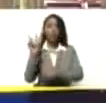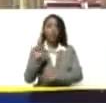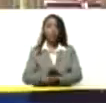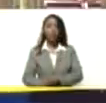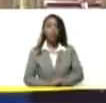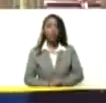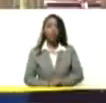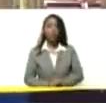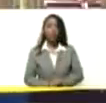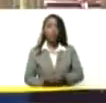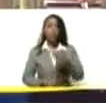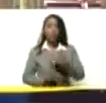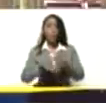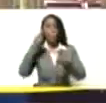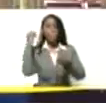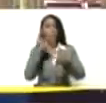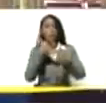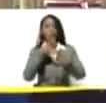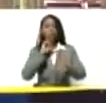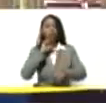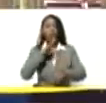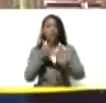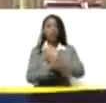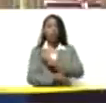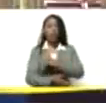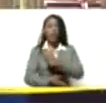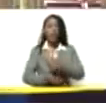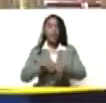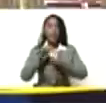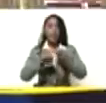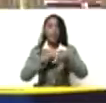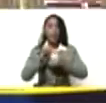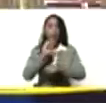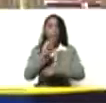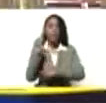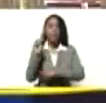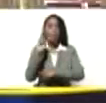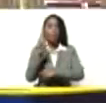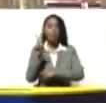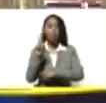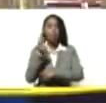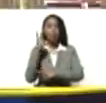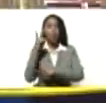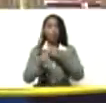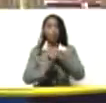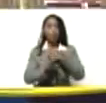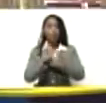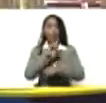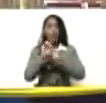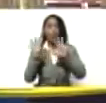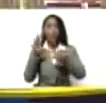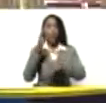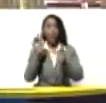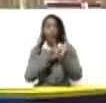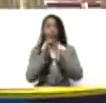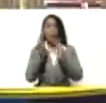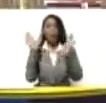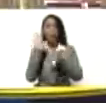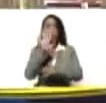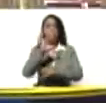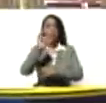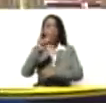tuvo el impacto histórico en el siglo 20 en el siglo 21 que tuvo el 19 de abril y el 5 de